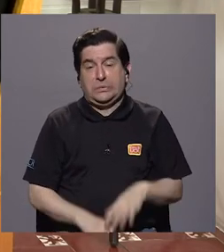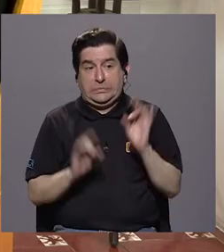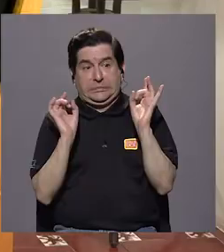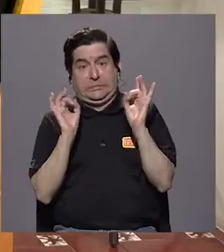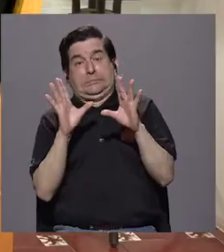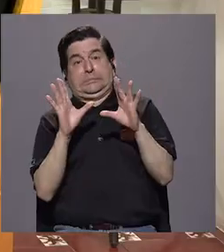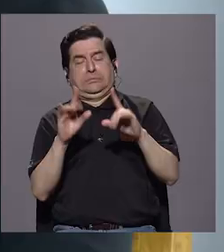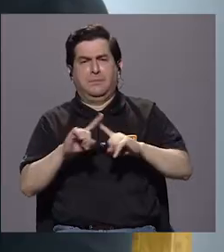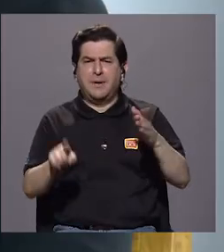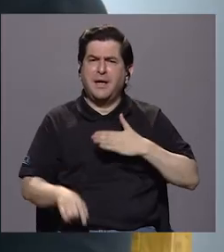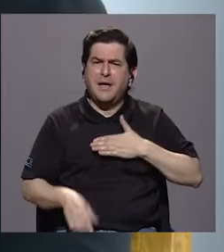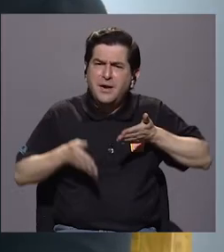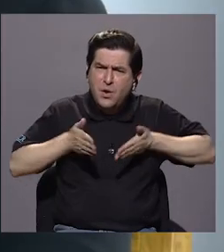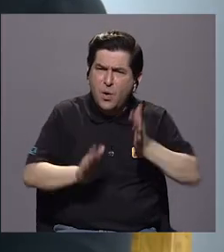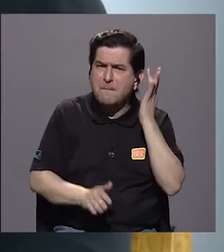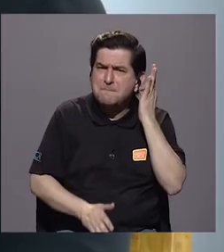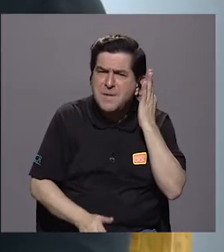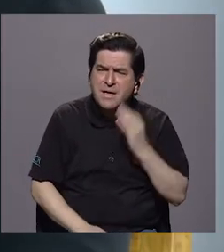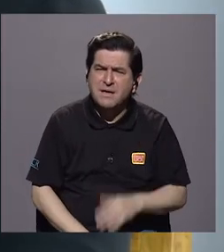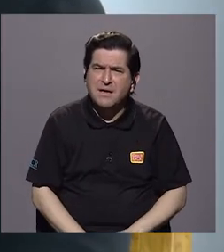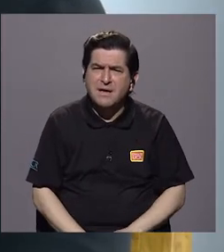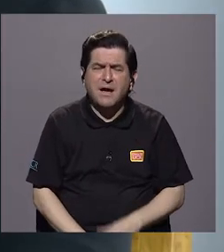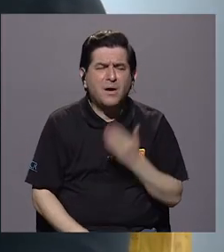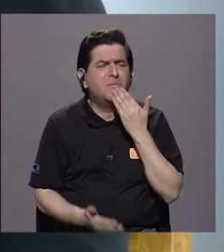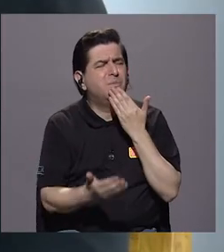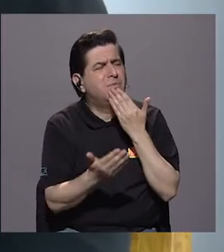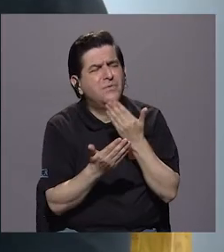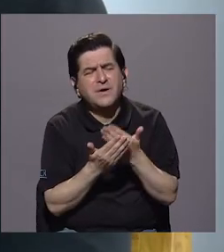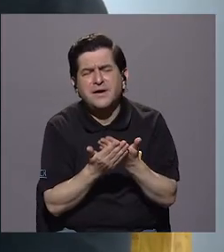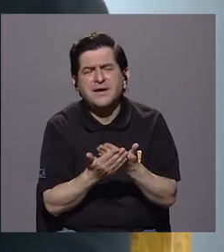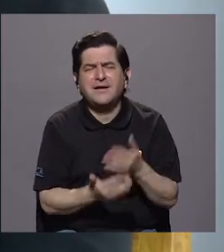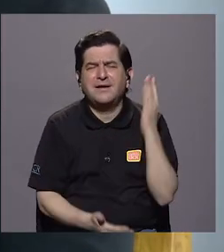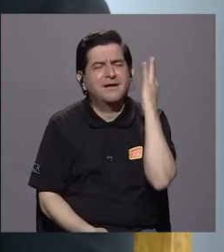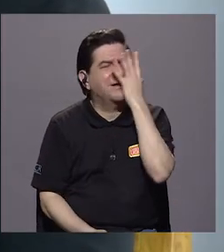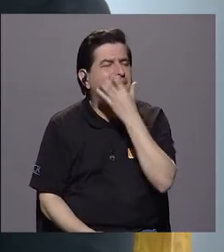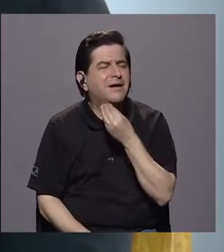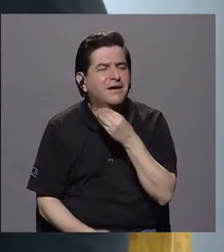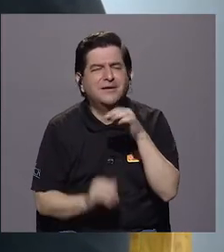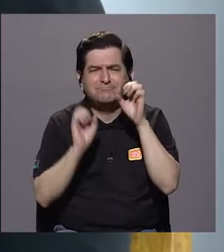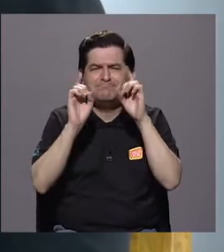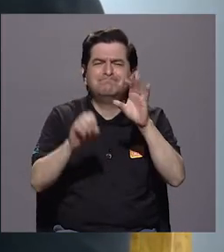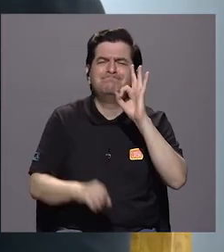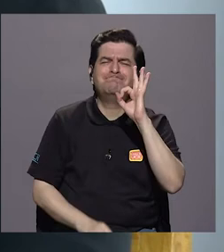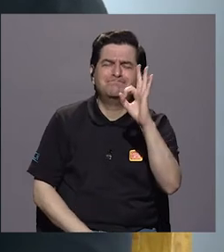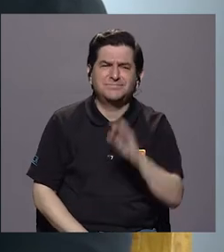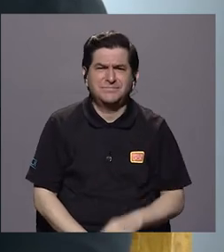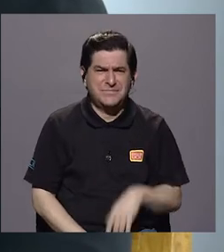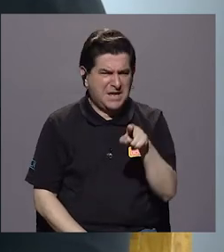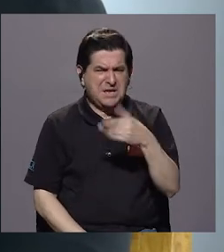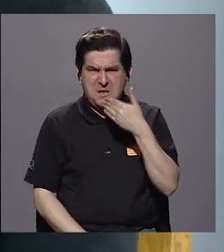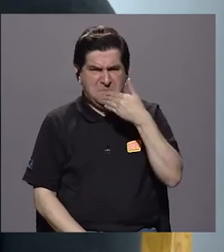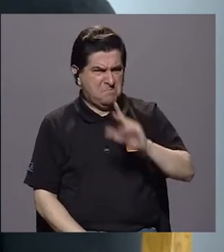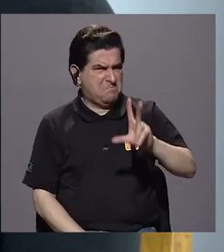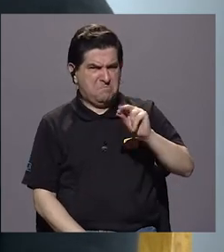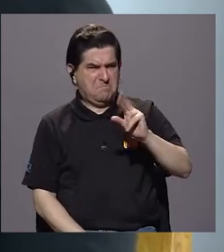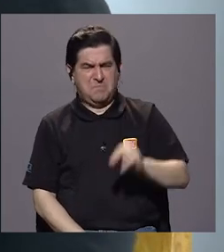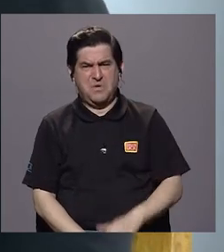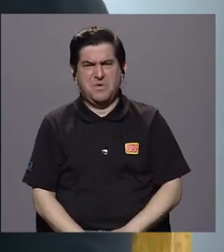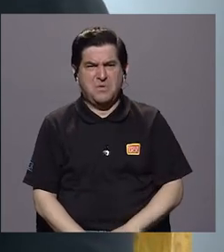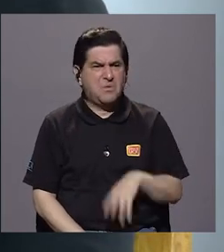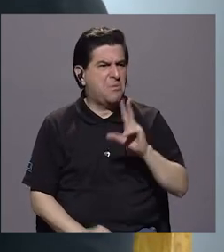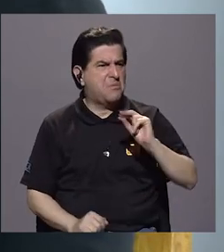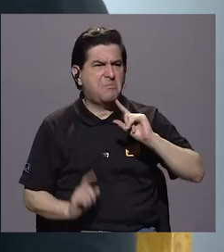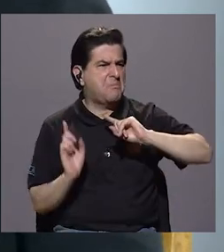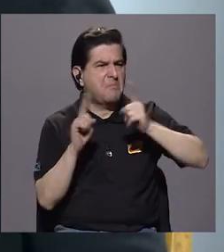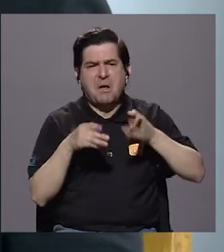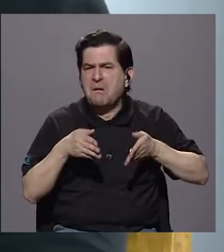sí. Mi hija es una hija muy buena, muy linda, muy educadita, cero mala crianza, cero calle,